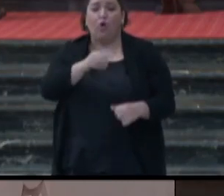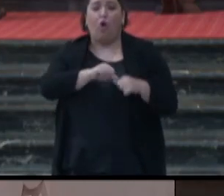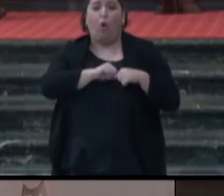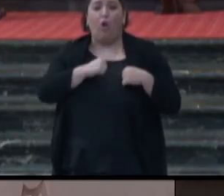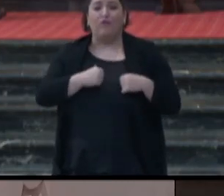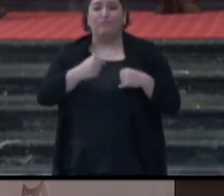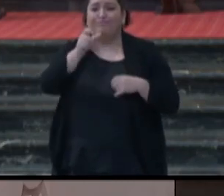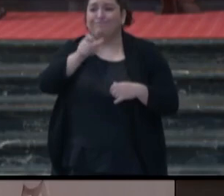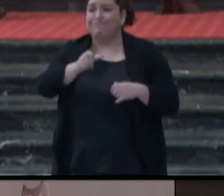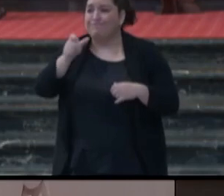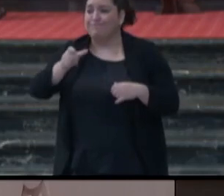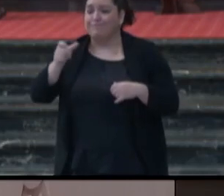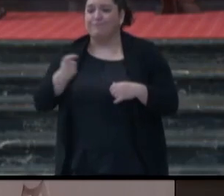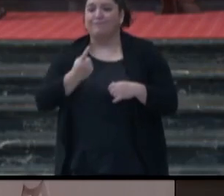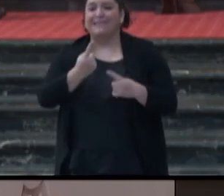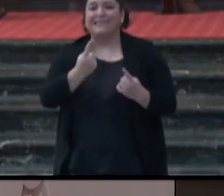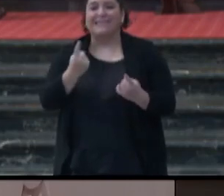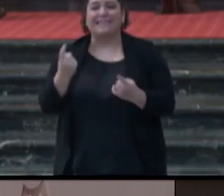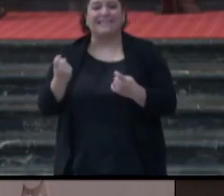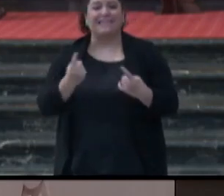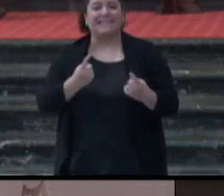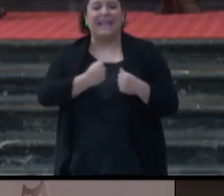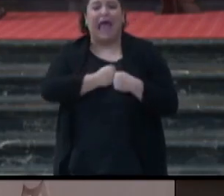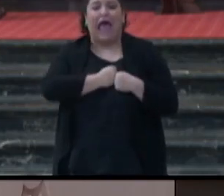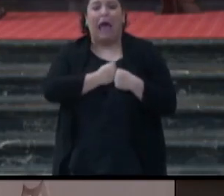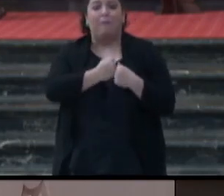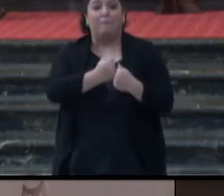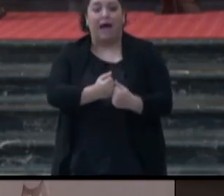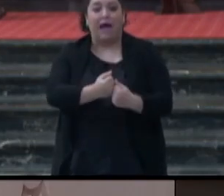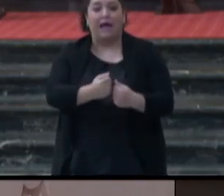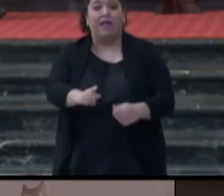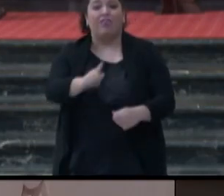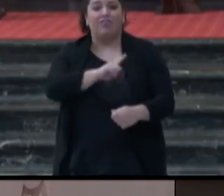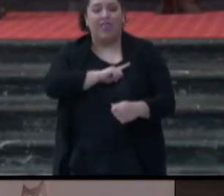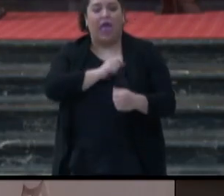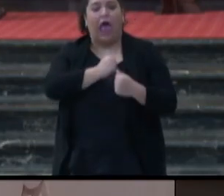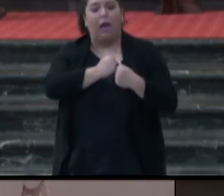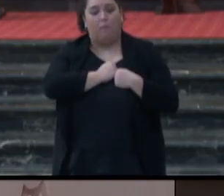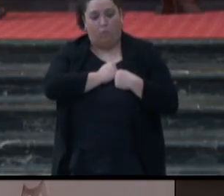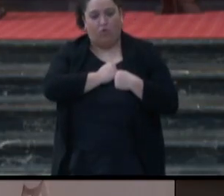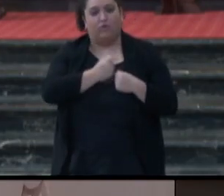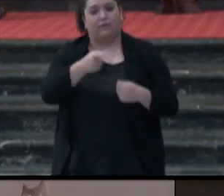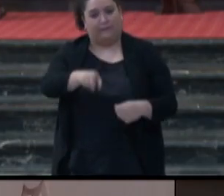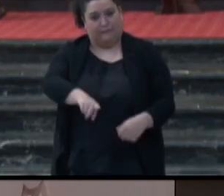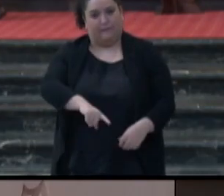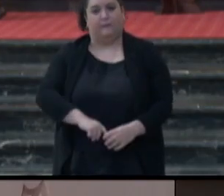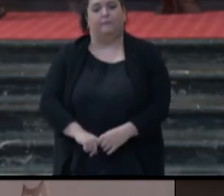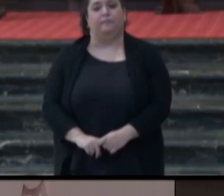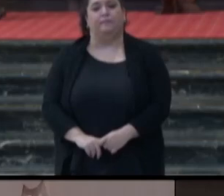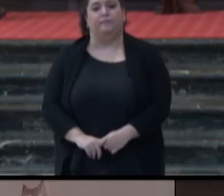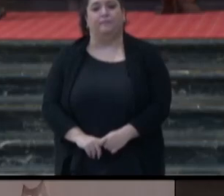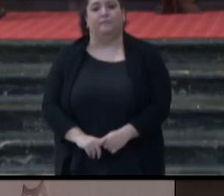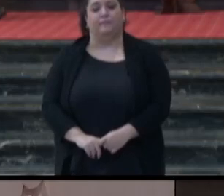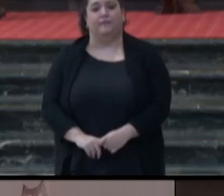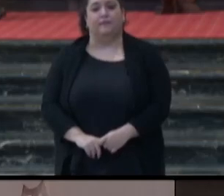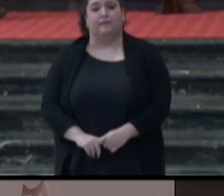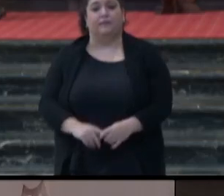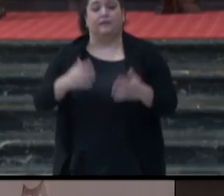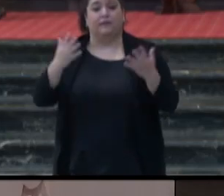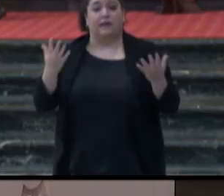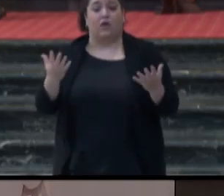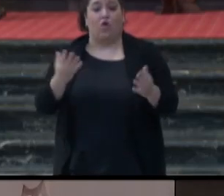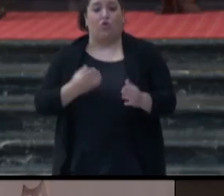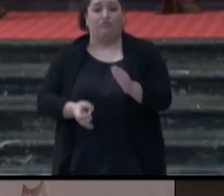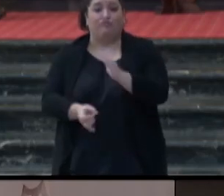humano necesita amar y ser amado más aún en el origen